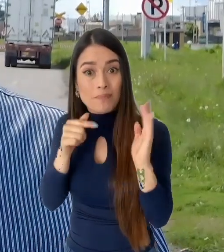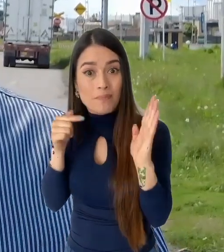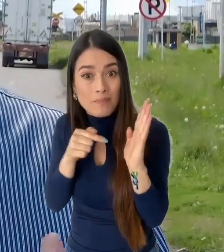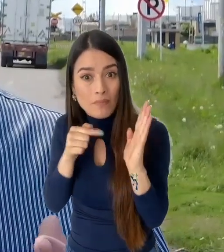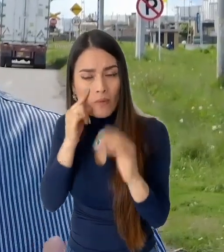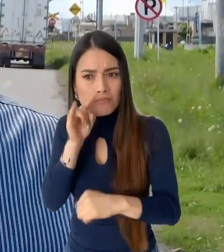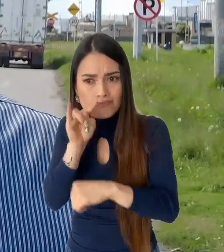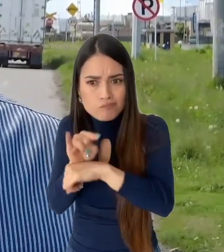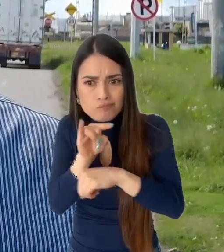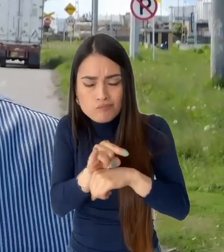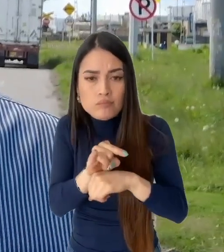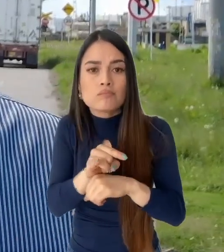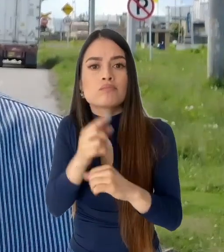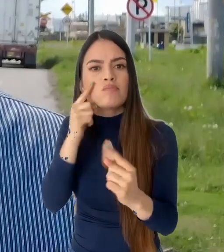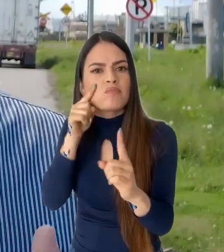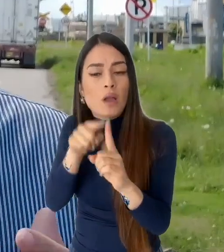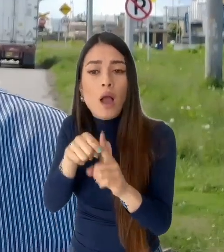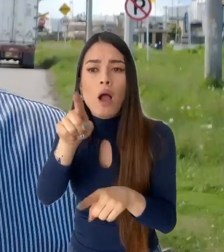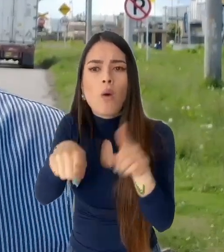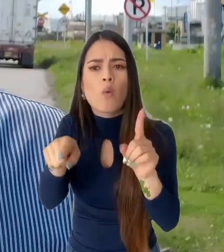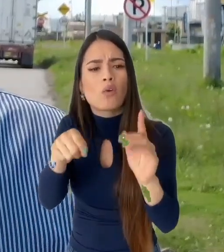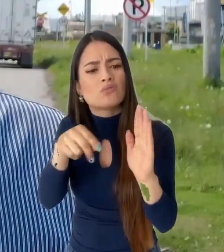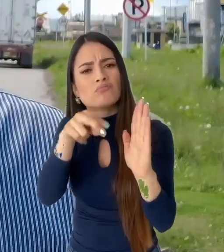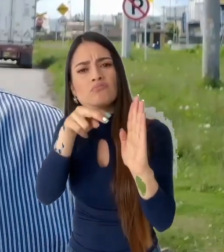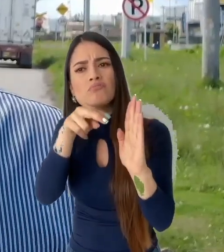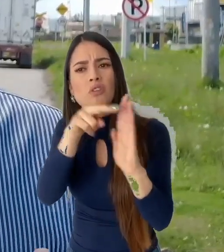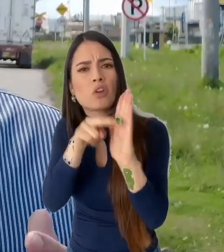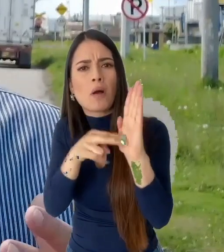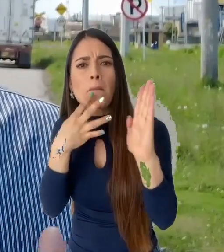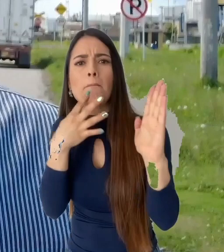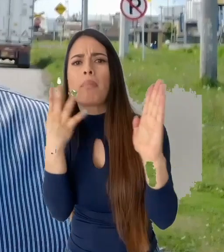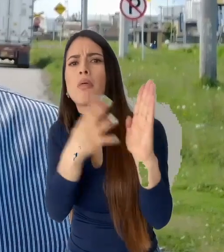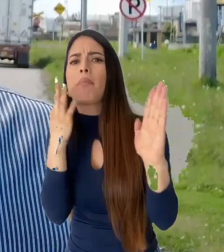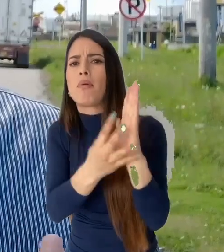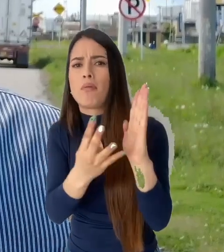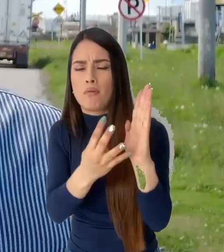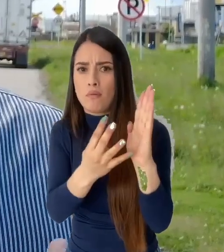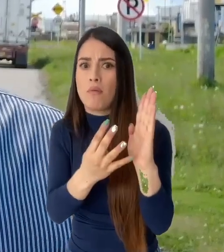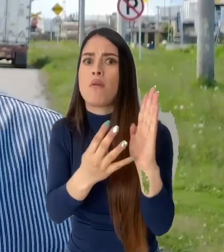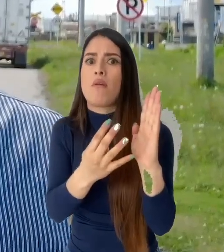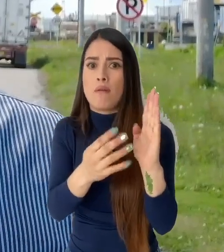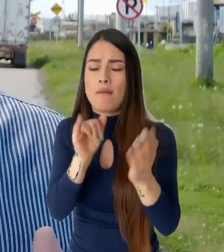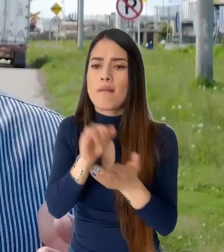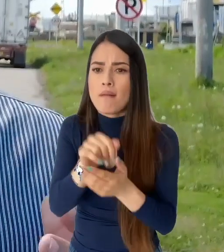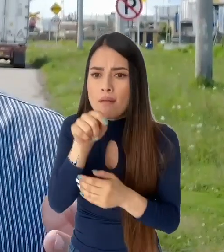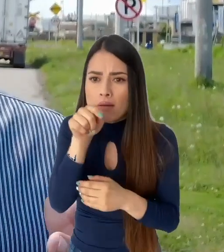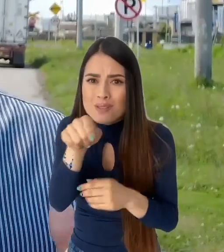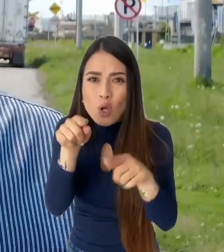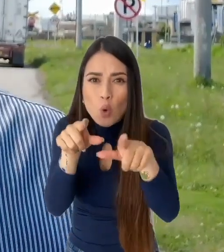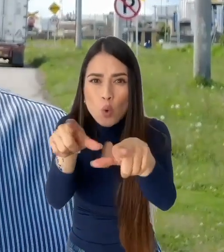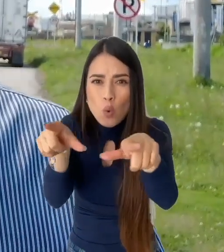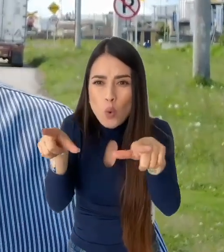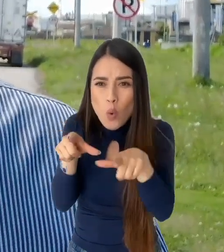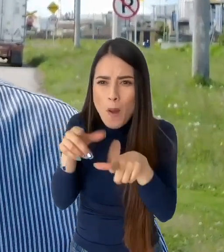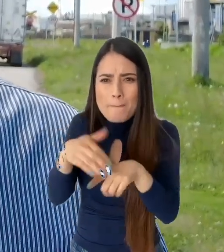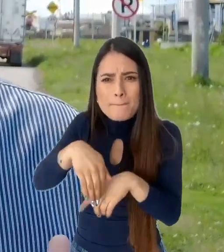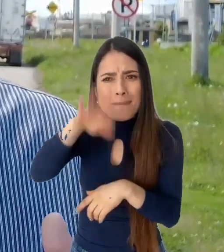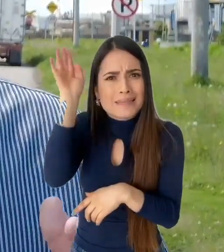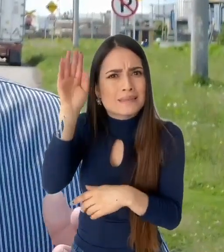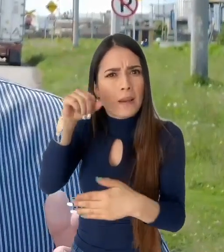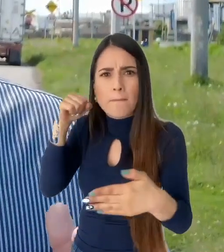especial de supervisión programa especial de supervisión a sectores críticos designaturalidad